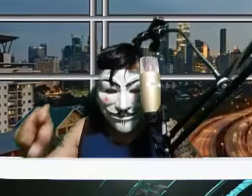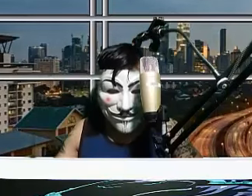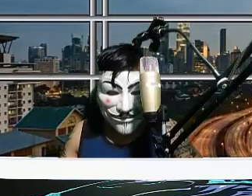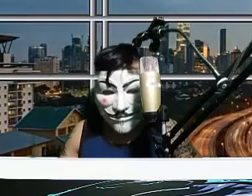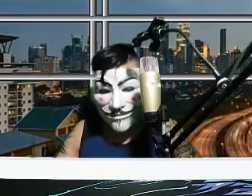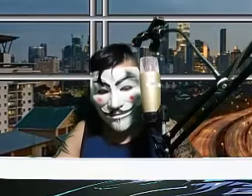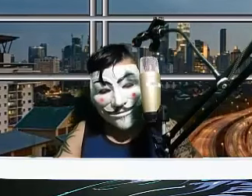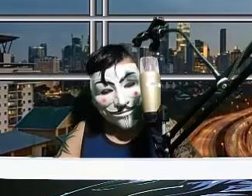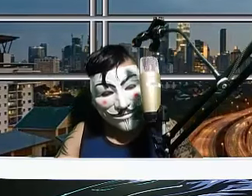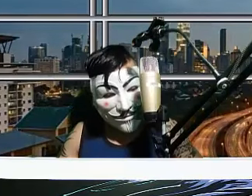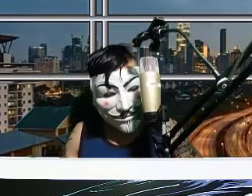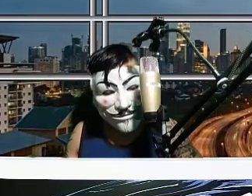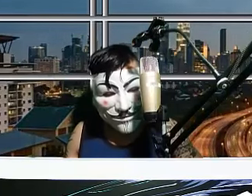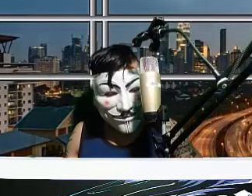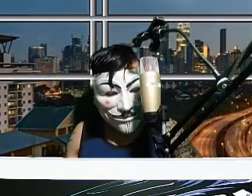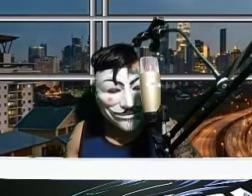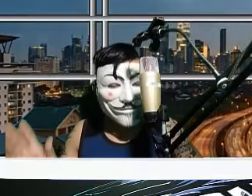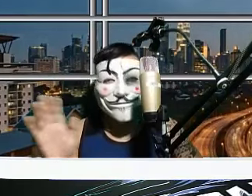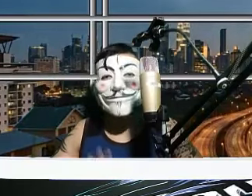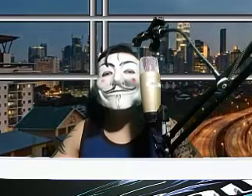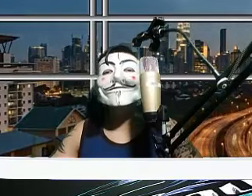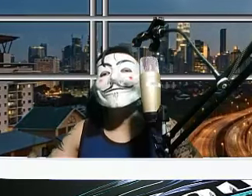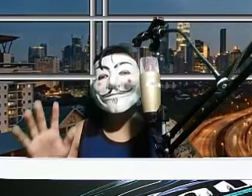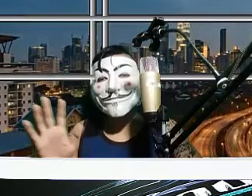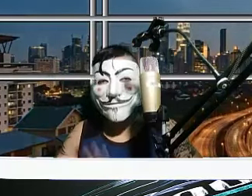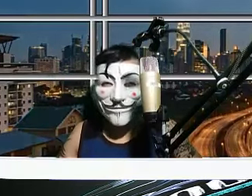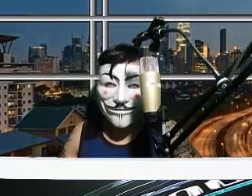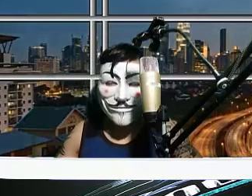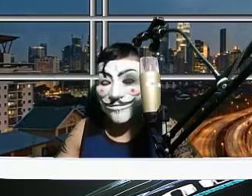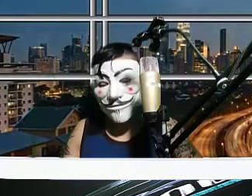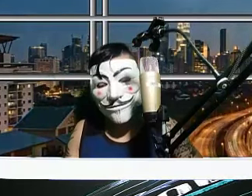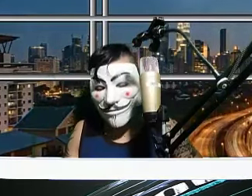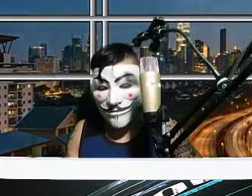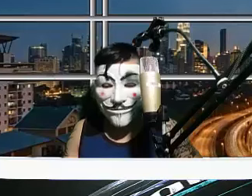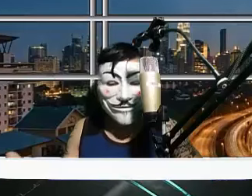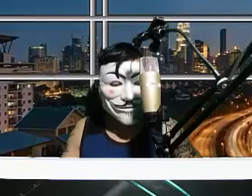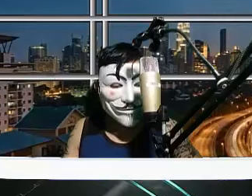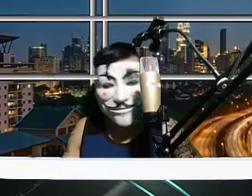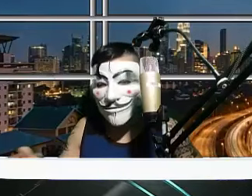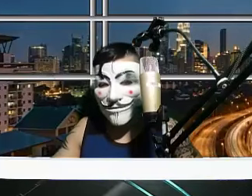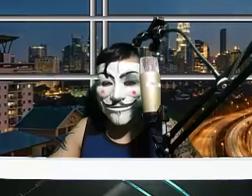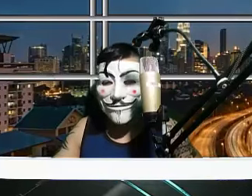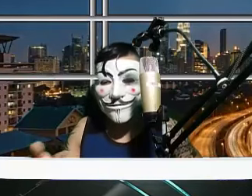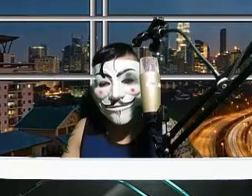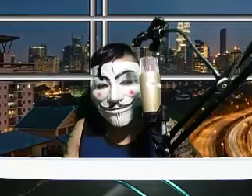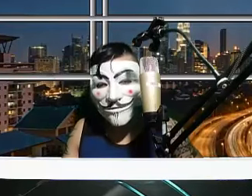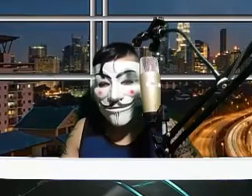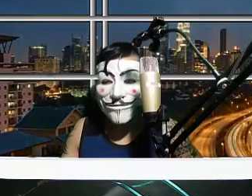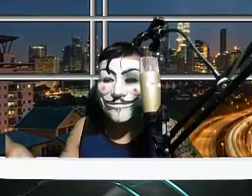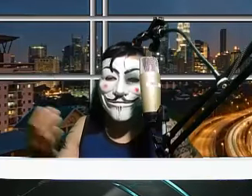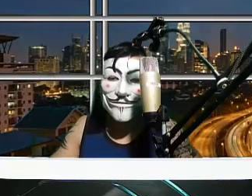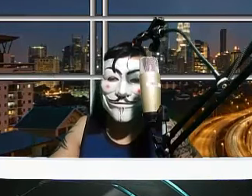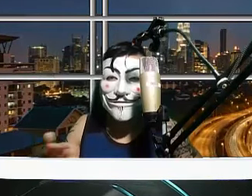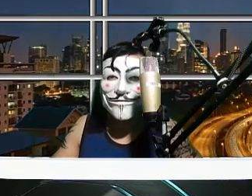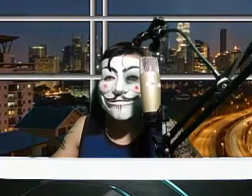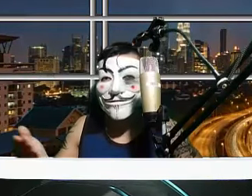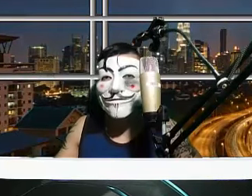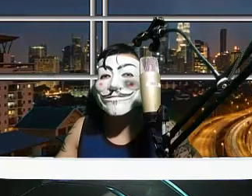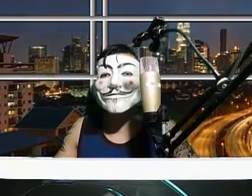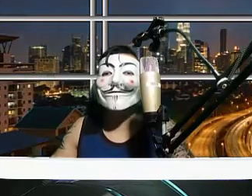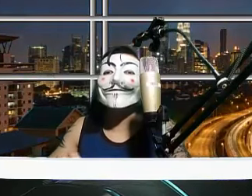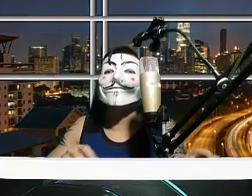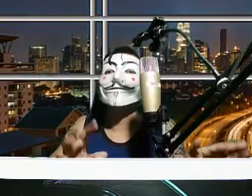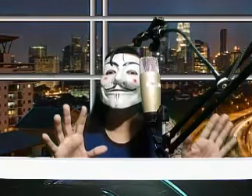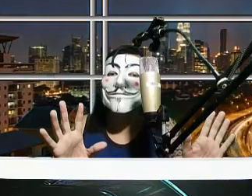de que estas encuestas son un fraude así que por qué razón Digamos si estas encuestas están compradas Por qué razón